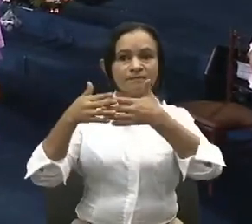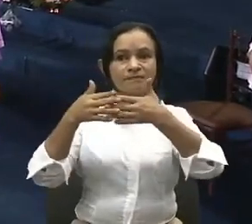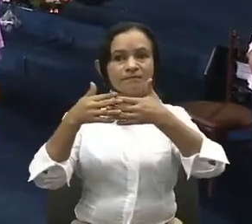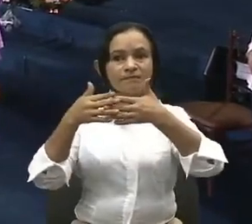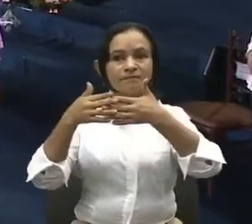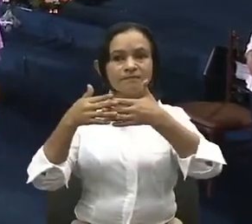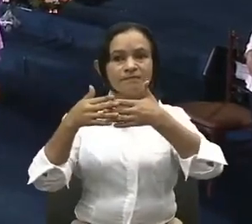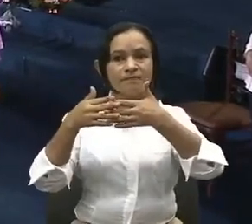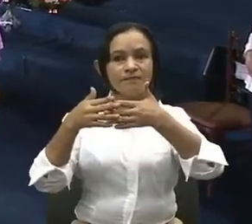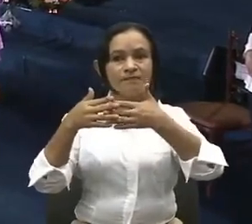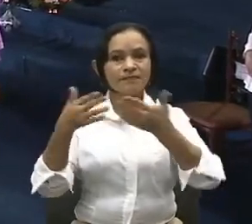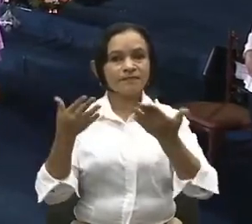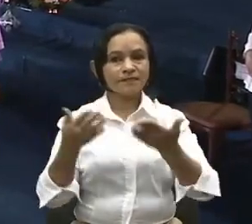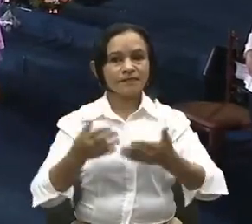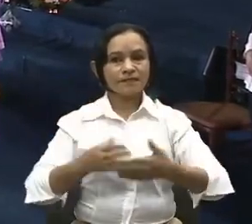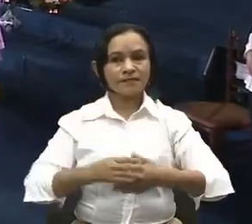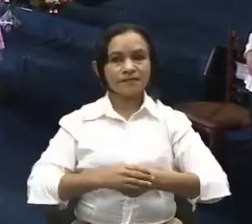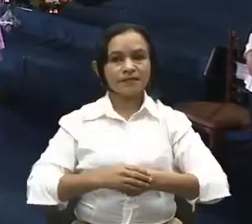delegados,